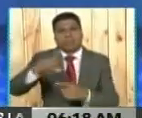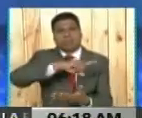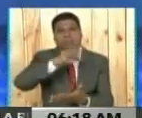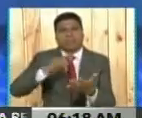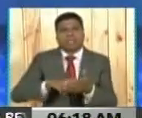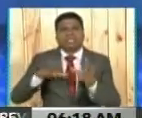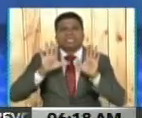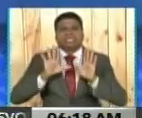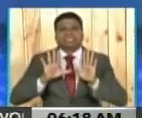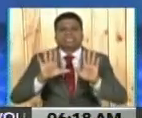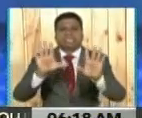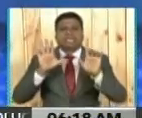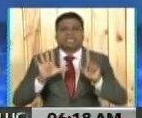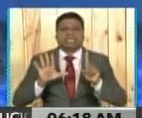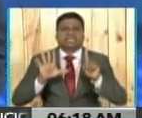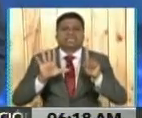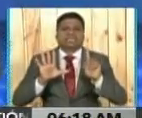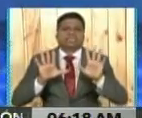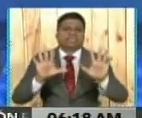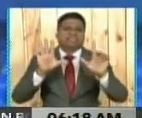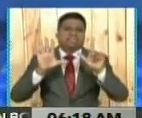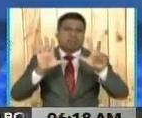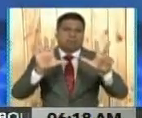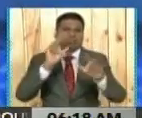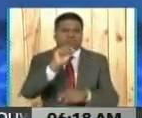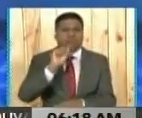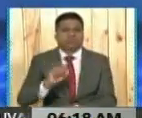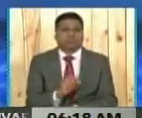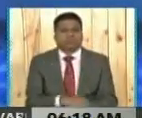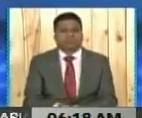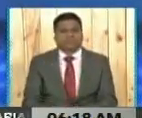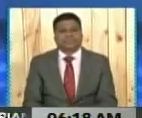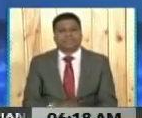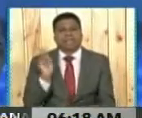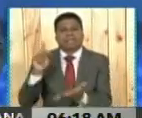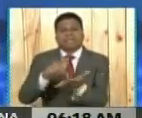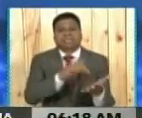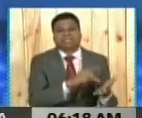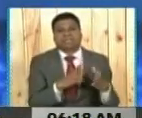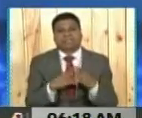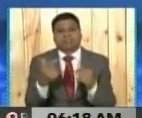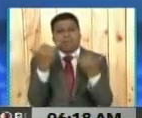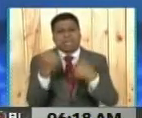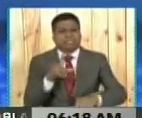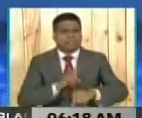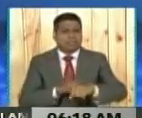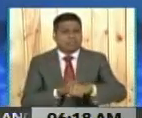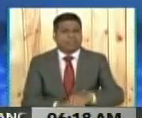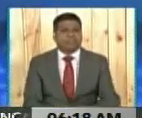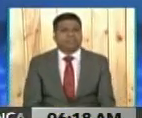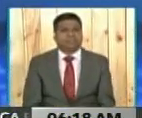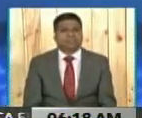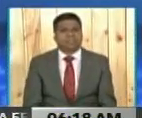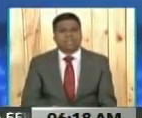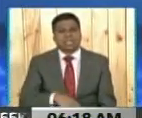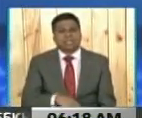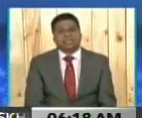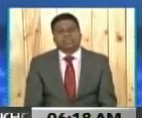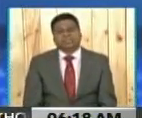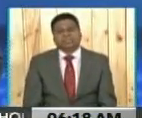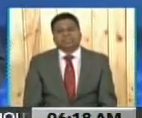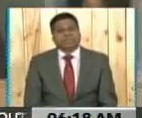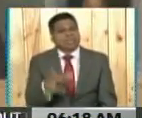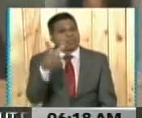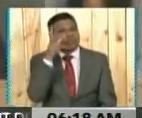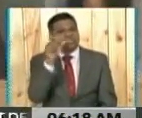6:18 minutos, nos vamos a Ginebra, Suiza, donde la delegación venezolana participa y expone esta hora ante el derecho al Consejo de Derechos Humanos de la ONU.